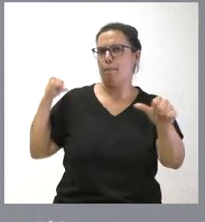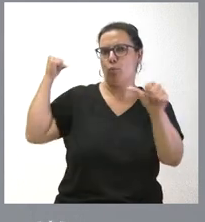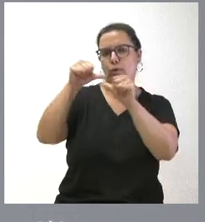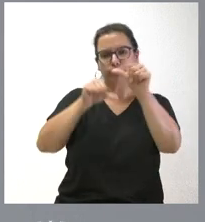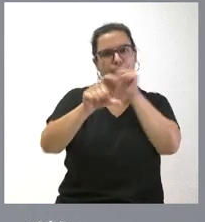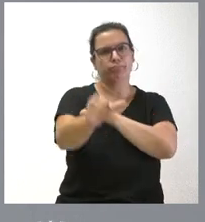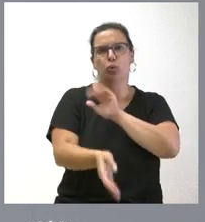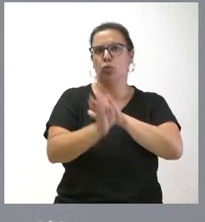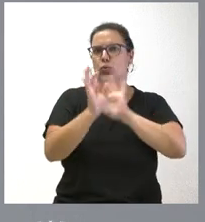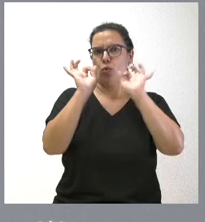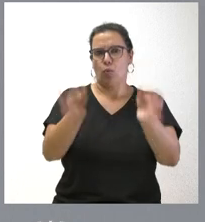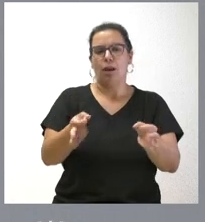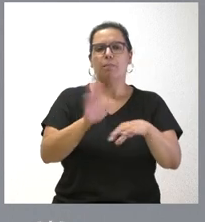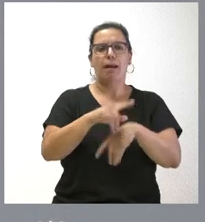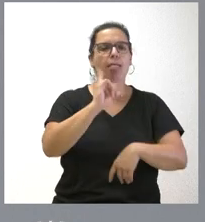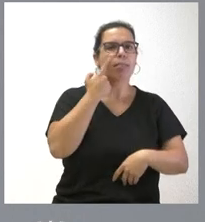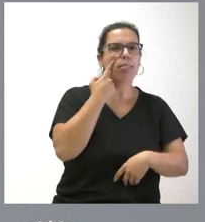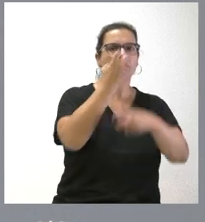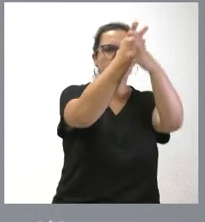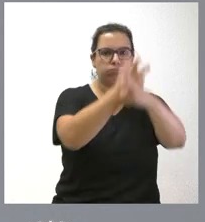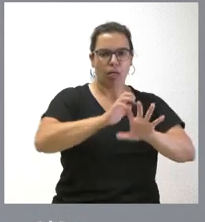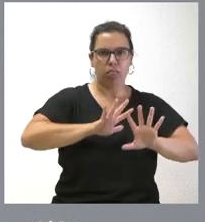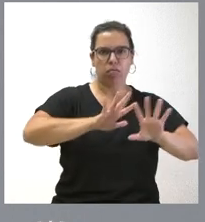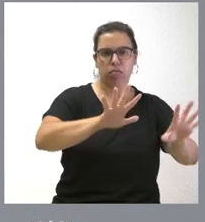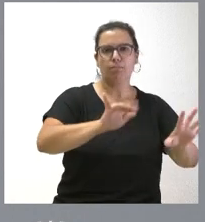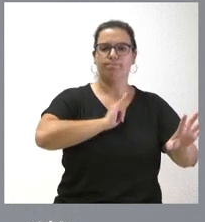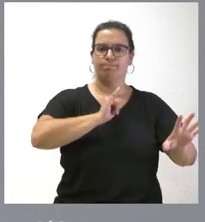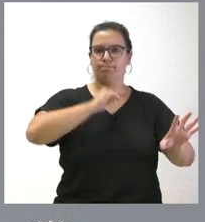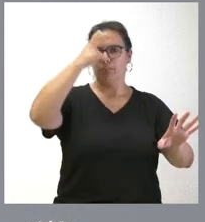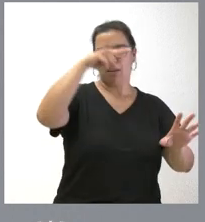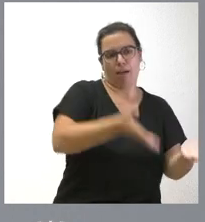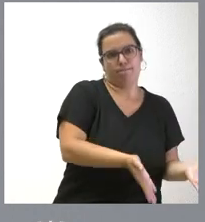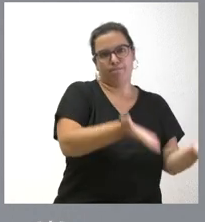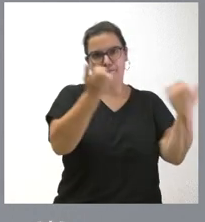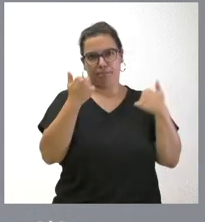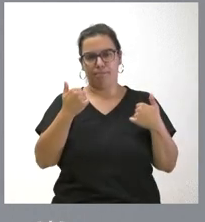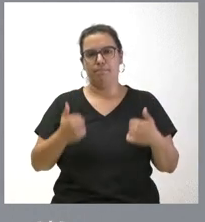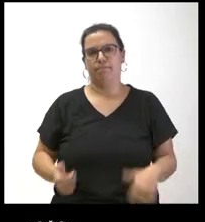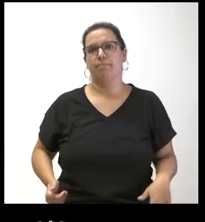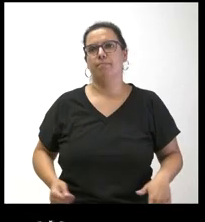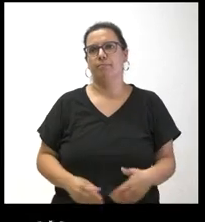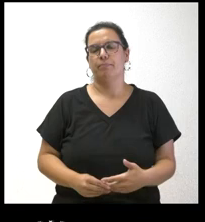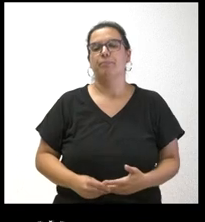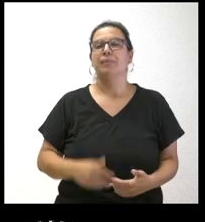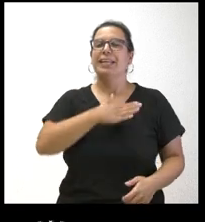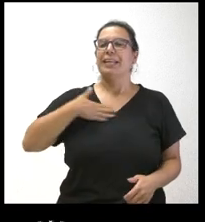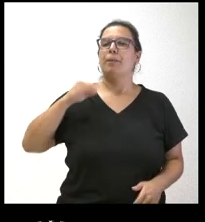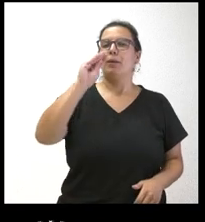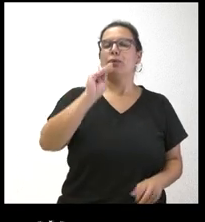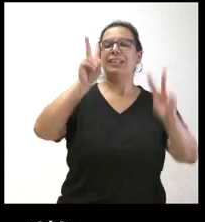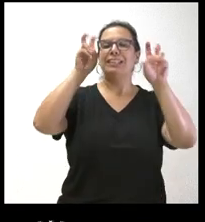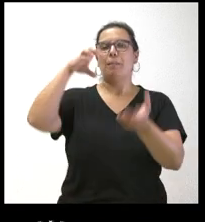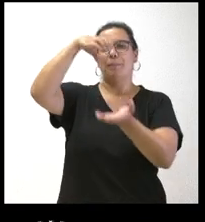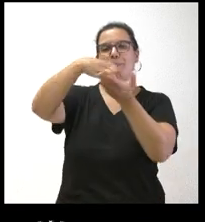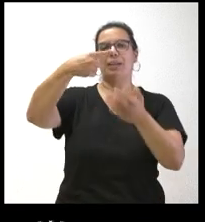apoyando la identificación de estas fosas y la exhumación de las mismas quería preguntarle sobre la uña porque